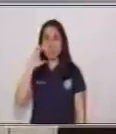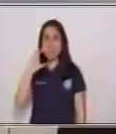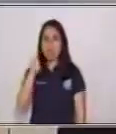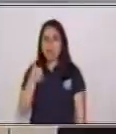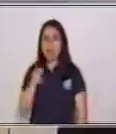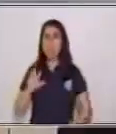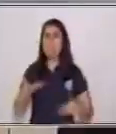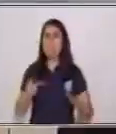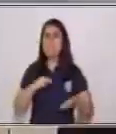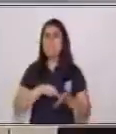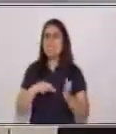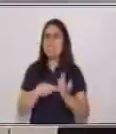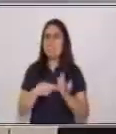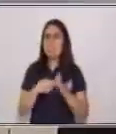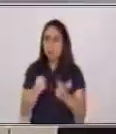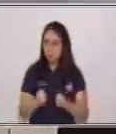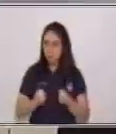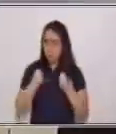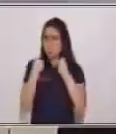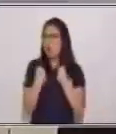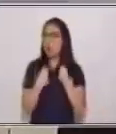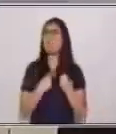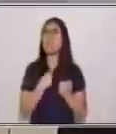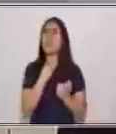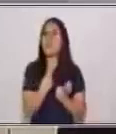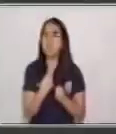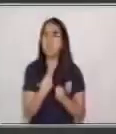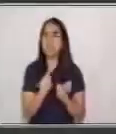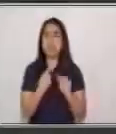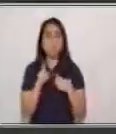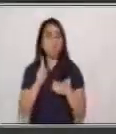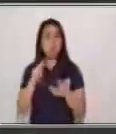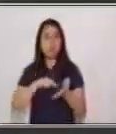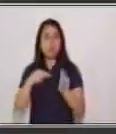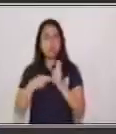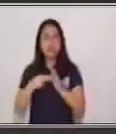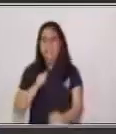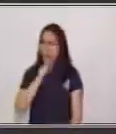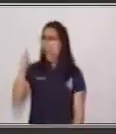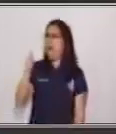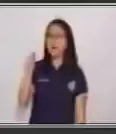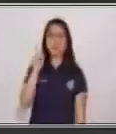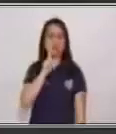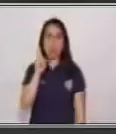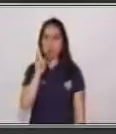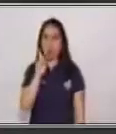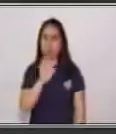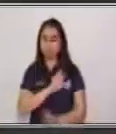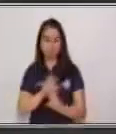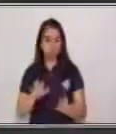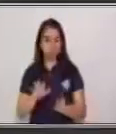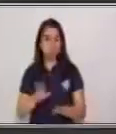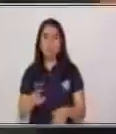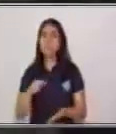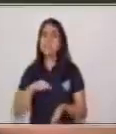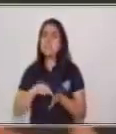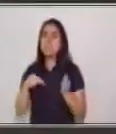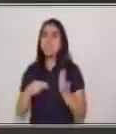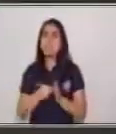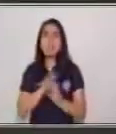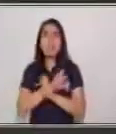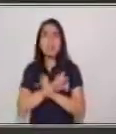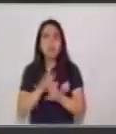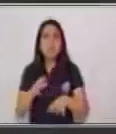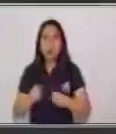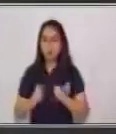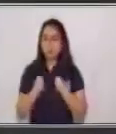recuerda que te indiqué que con mayor fuerza no quiere decir que sea gritado, porque cualquier sílaba podría ser entonces una sílaba tónica, sino que